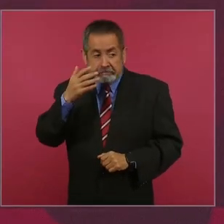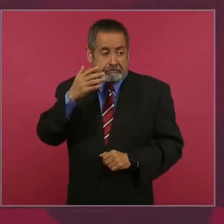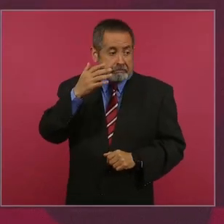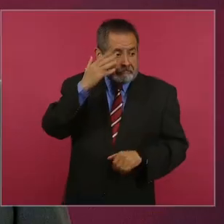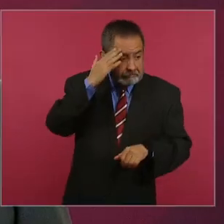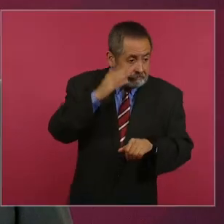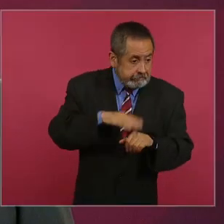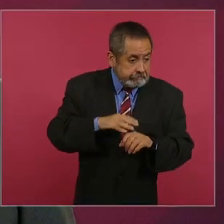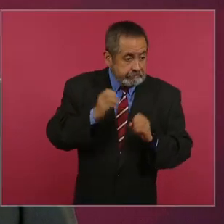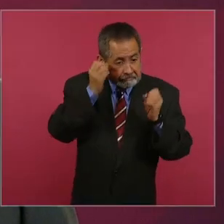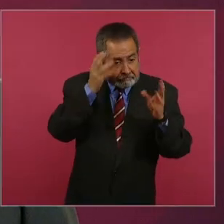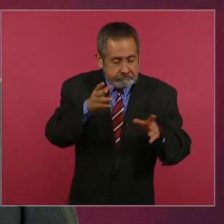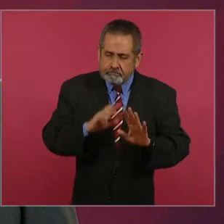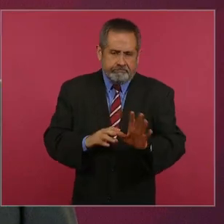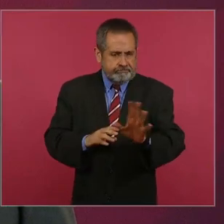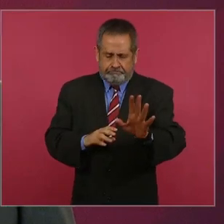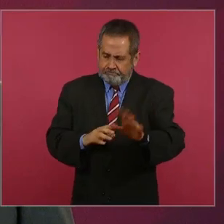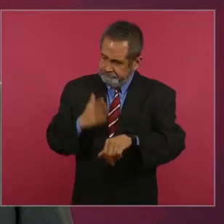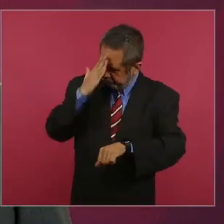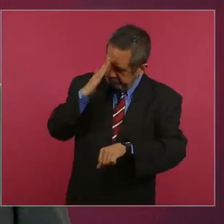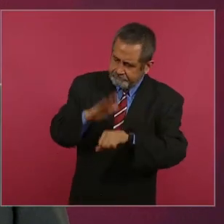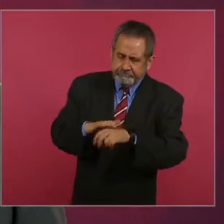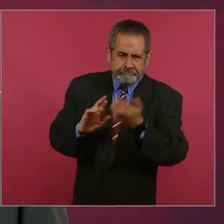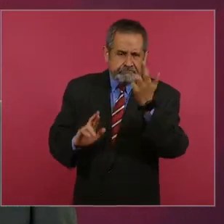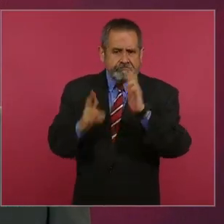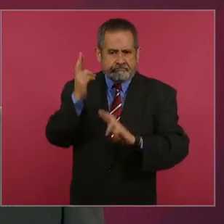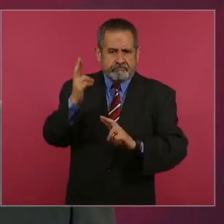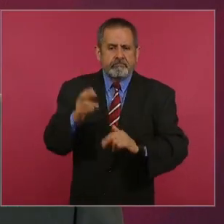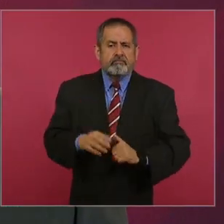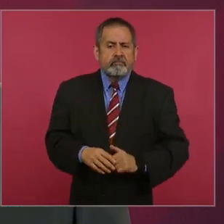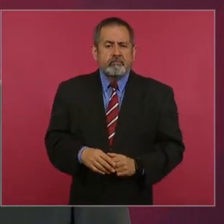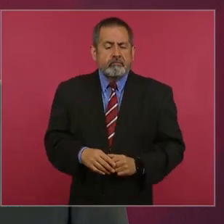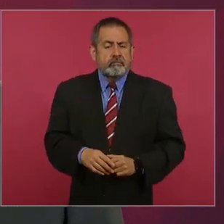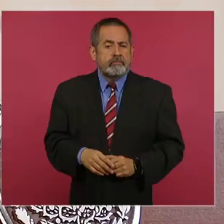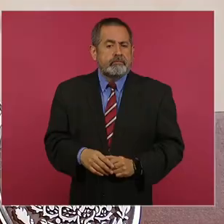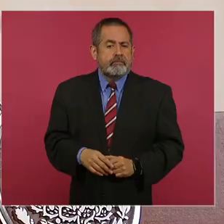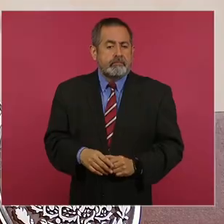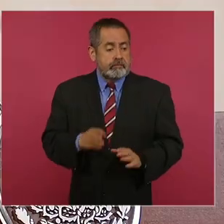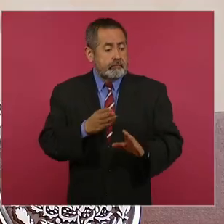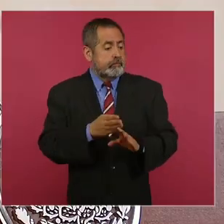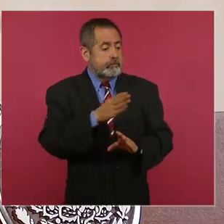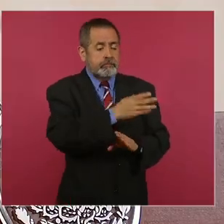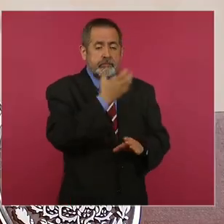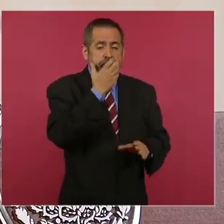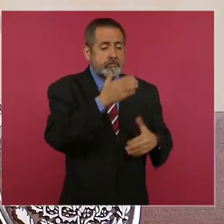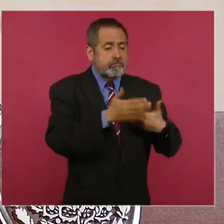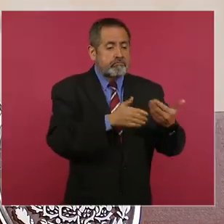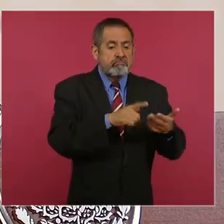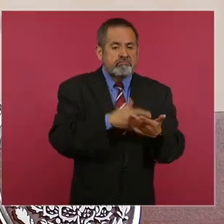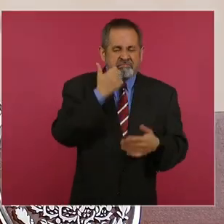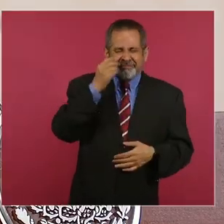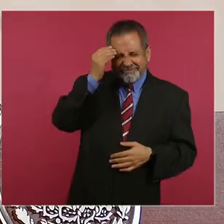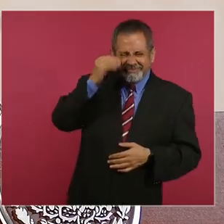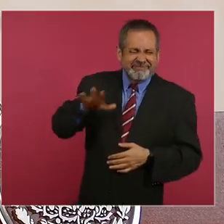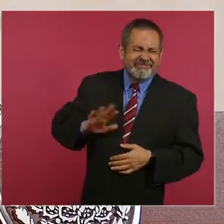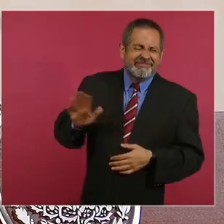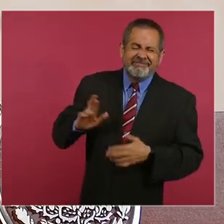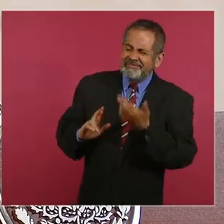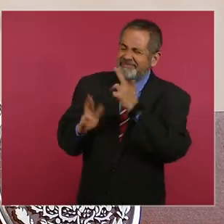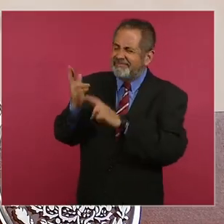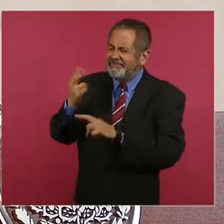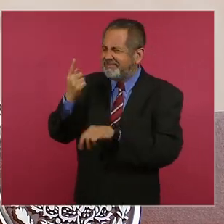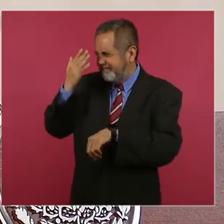histórica antes los conservadores querían